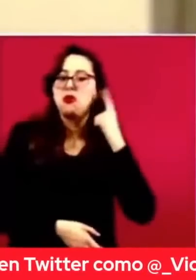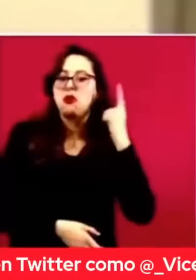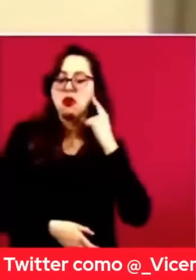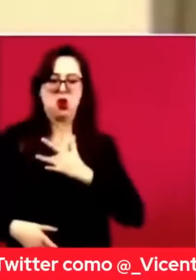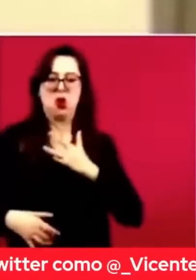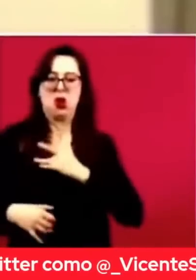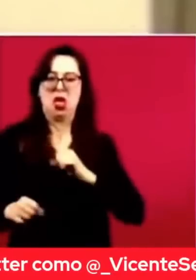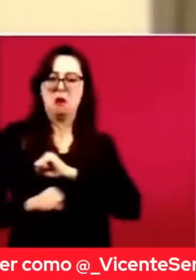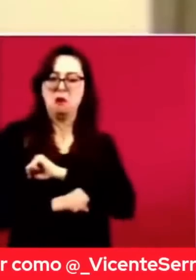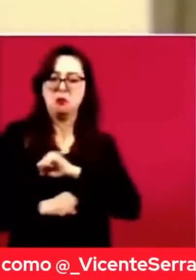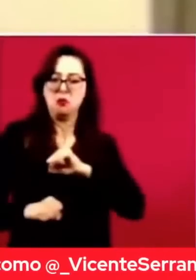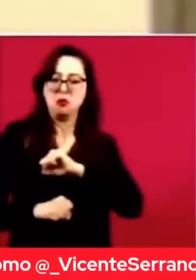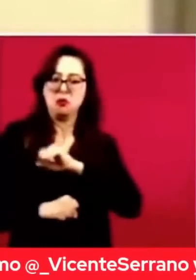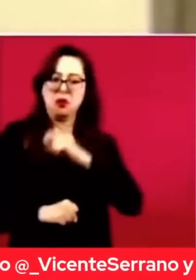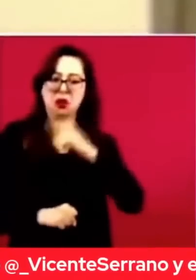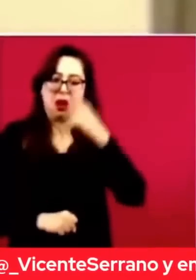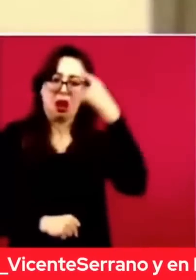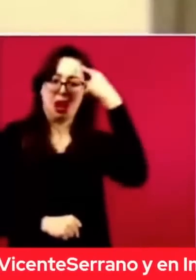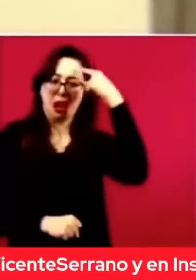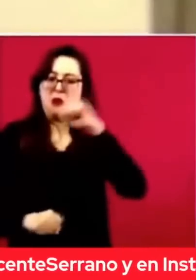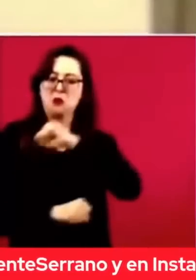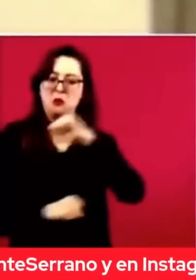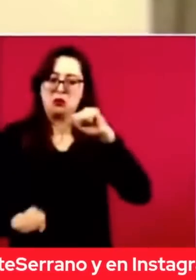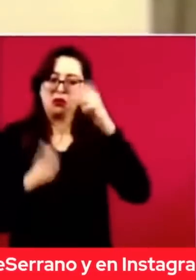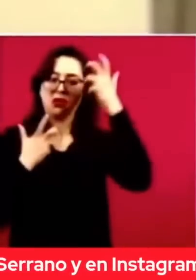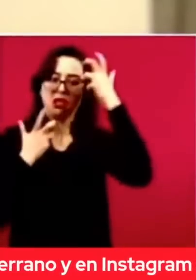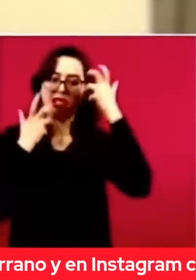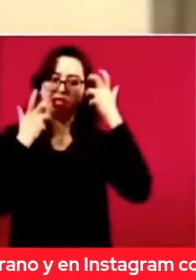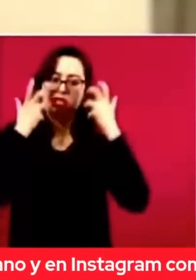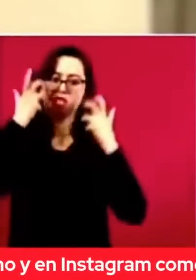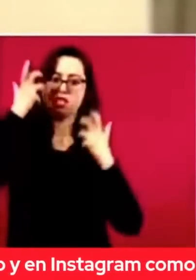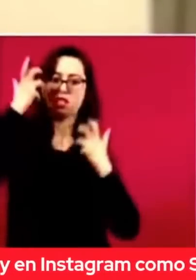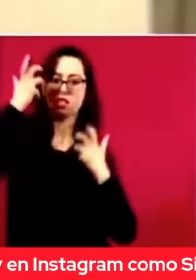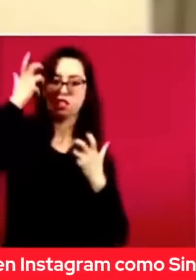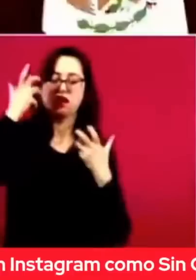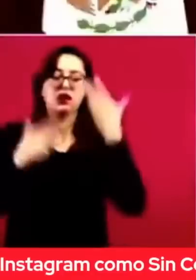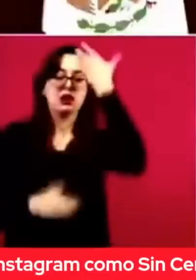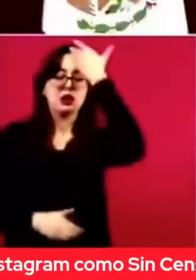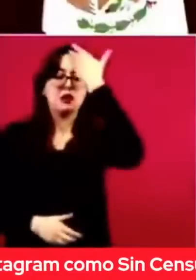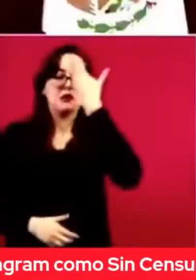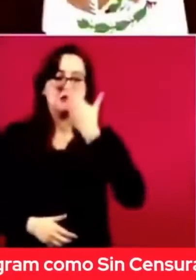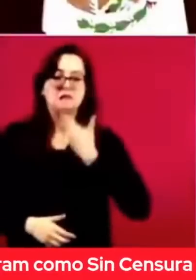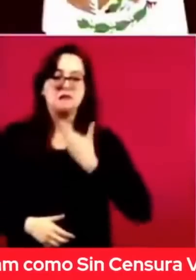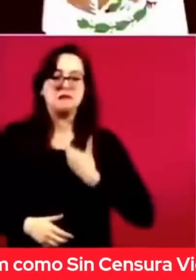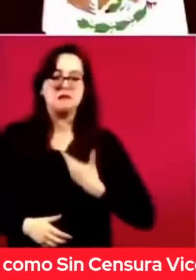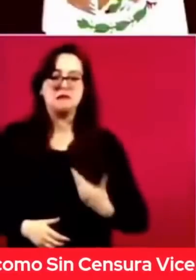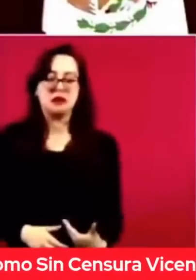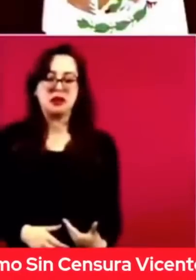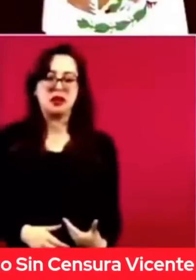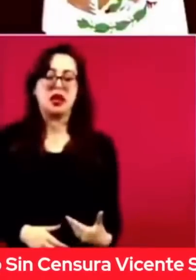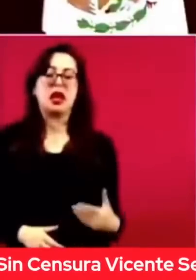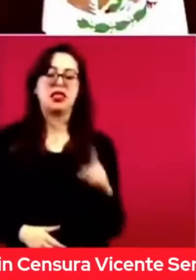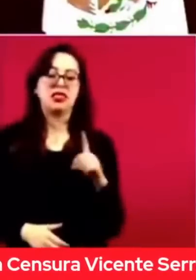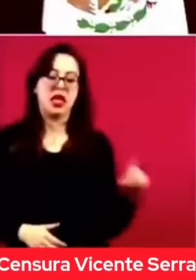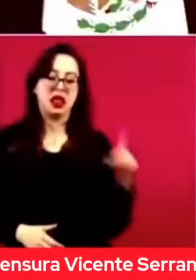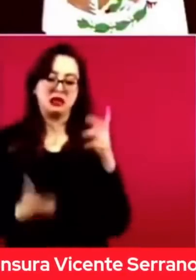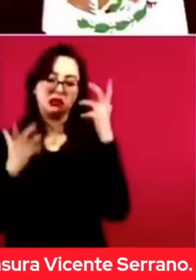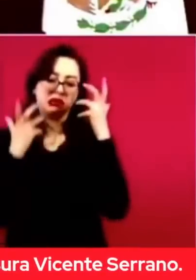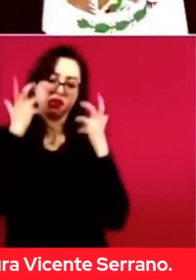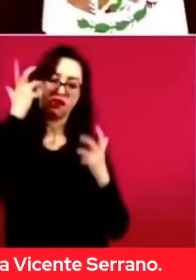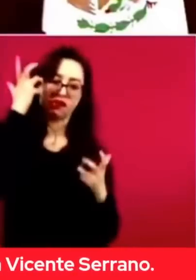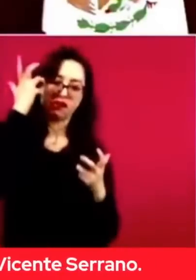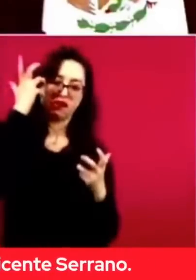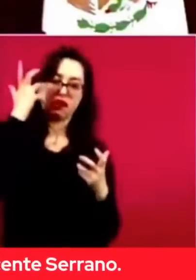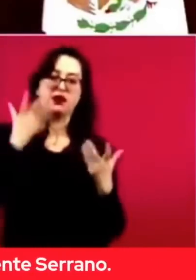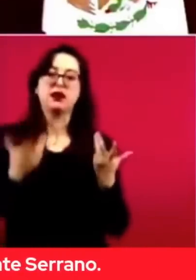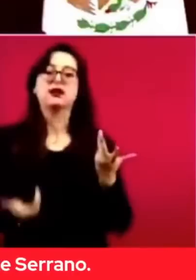con evento de cerebrovascular, o sea, hemiplegia. Se le paralizó el lado derecho y se dice que citaron a todos